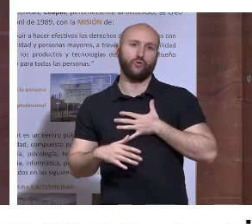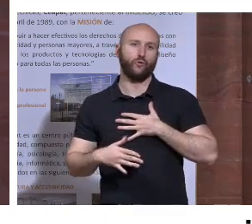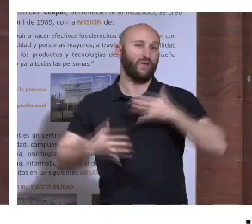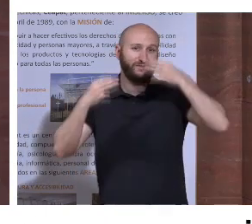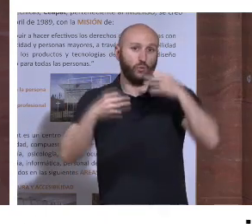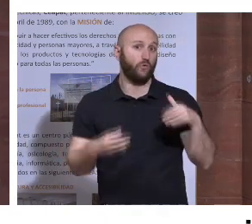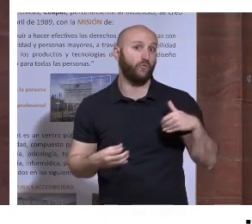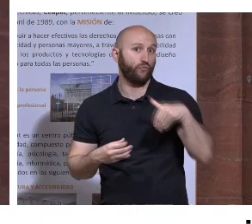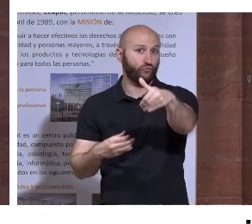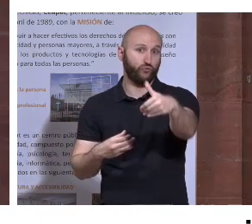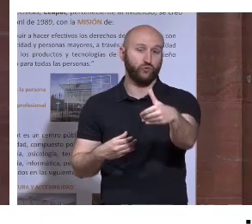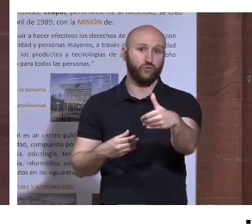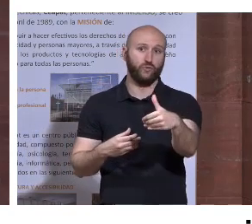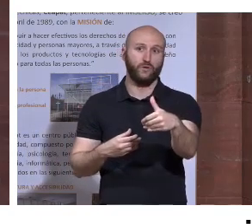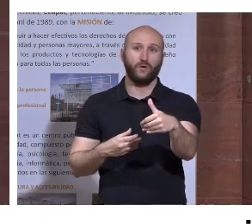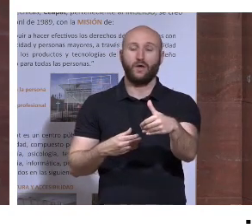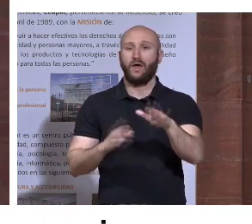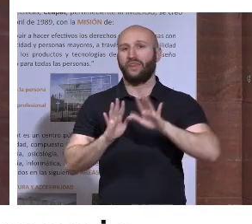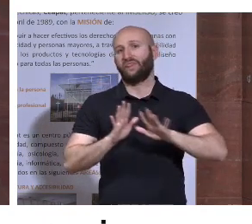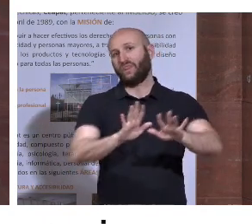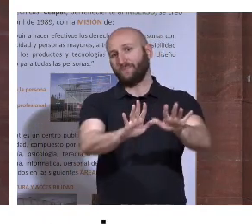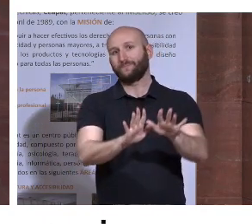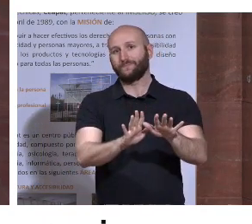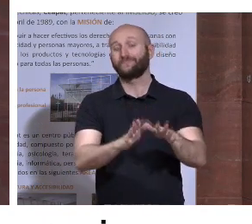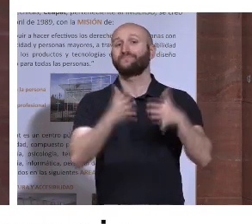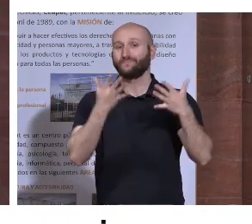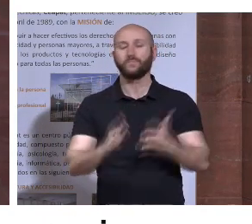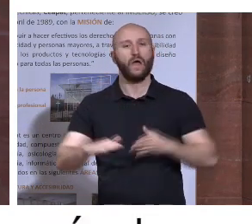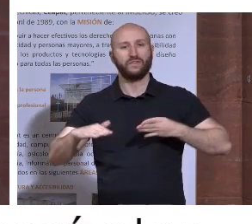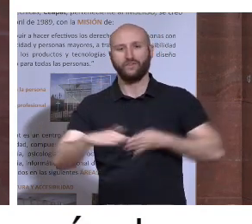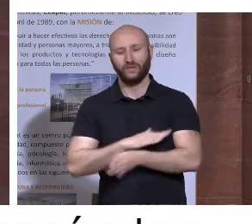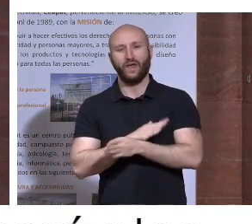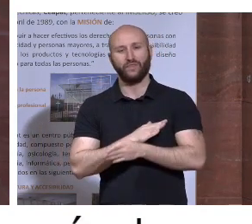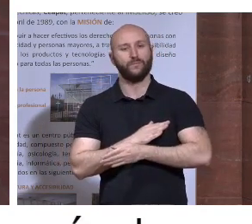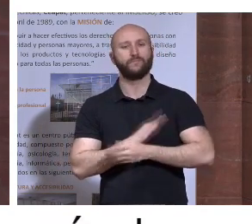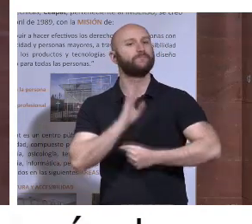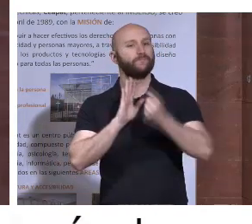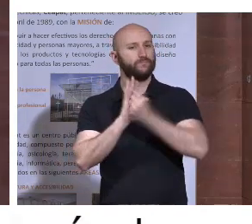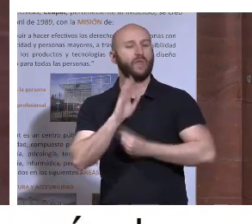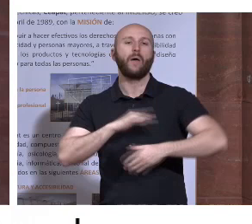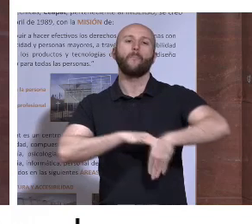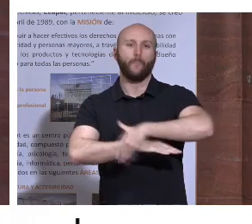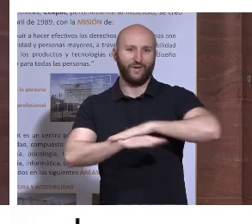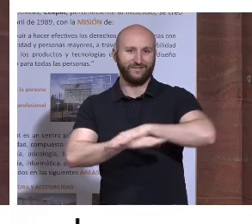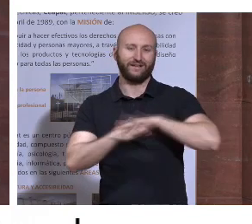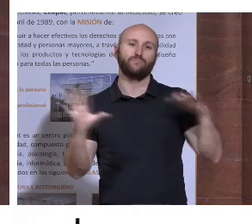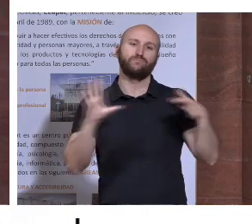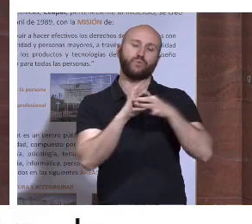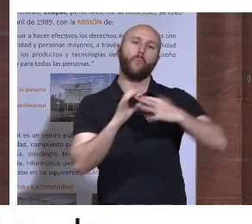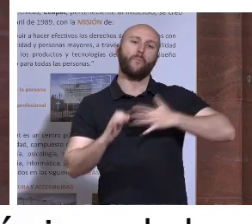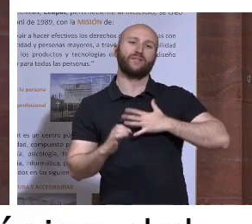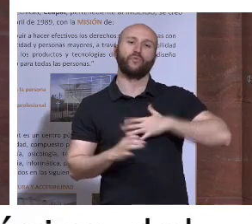día de mañana será algo que dejemos de lado. Por lo tanto, la accesibilidad es una condición básica del patrimonio en el siglo